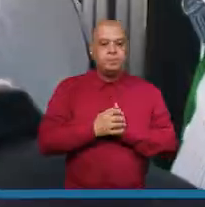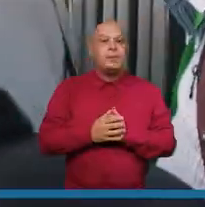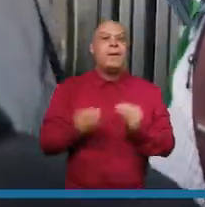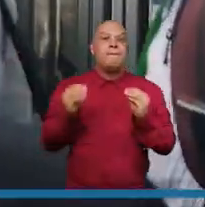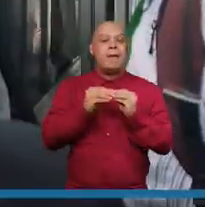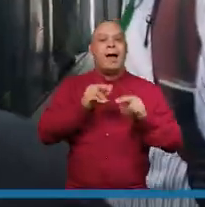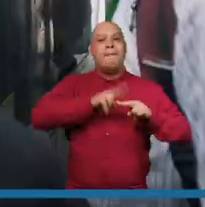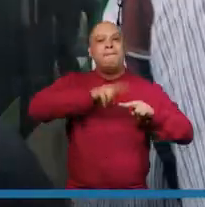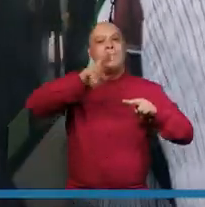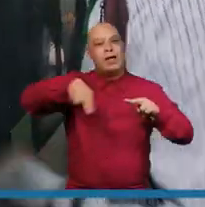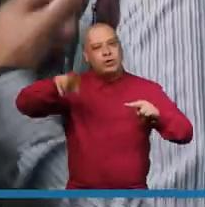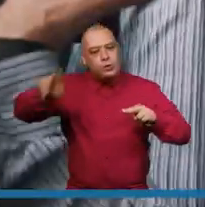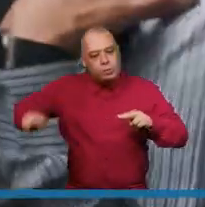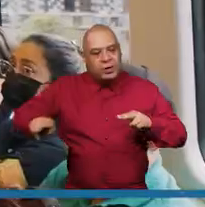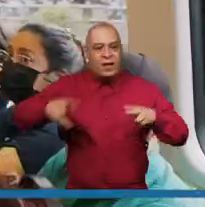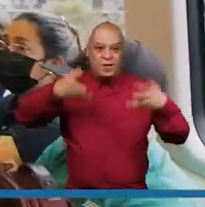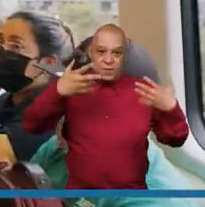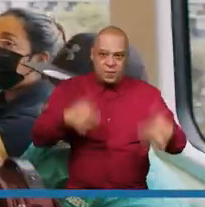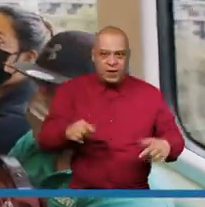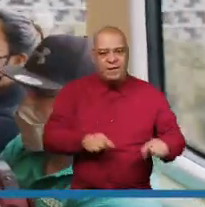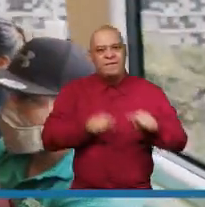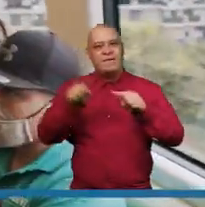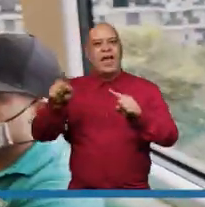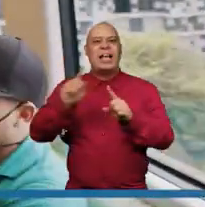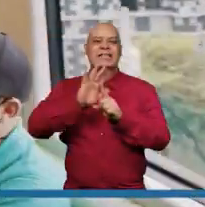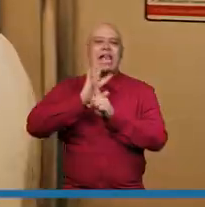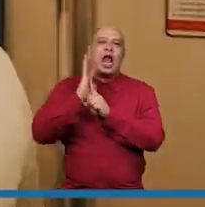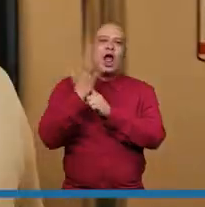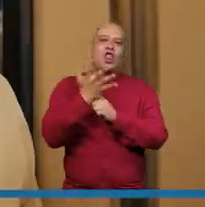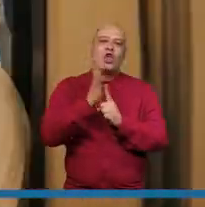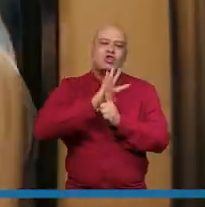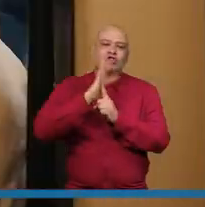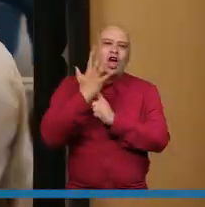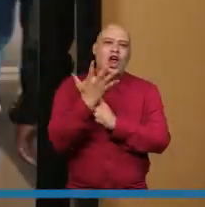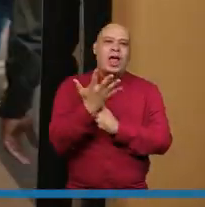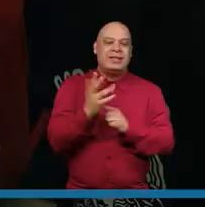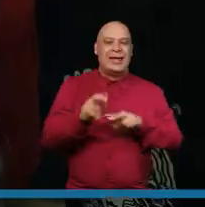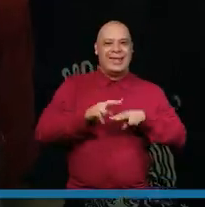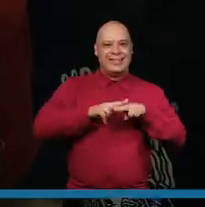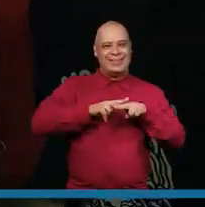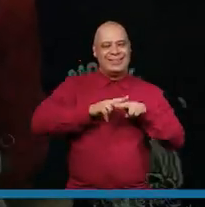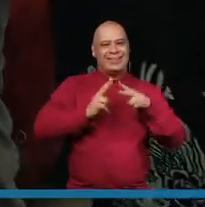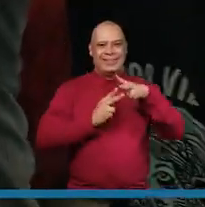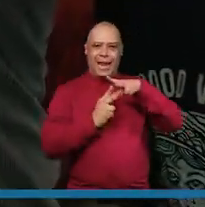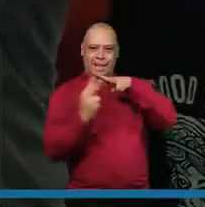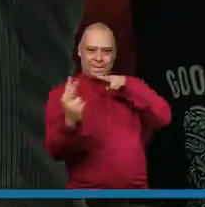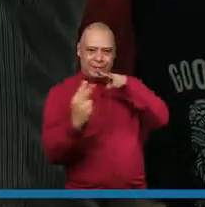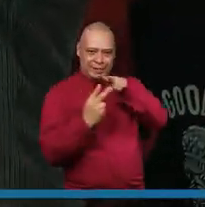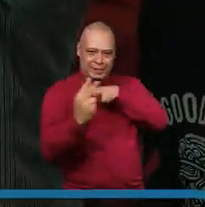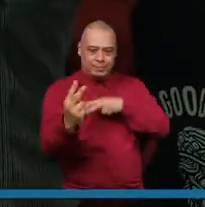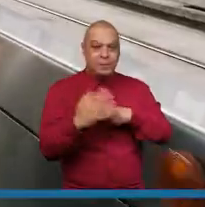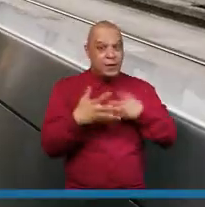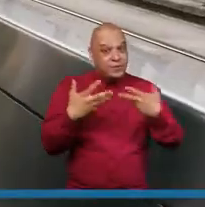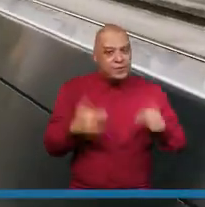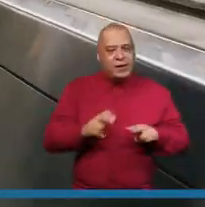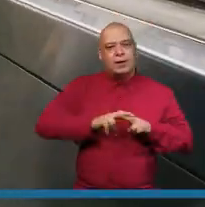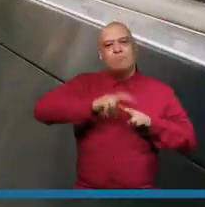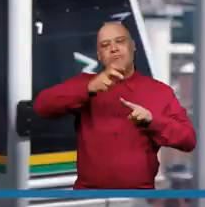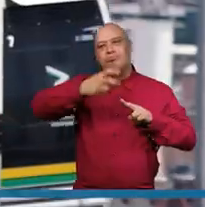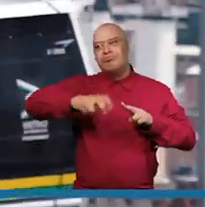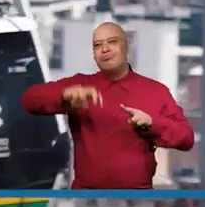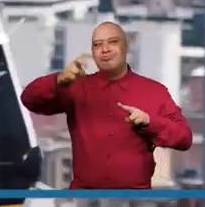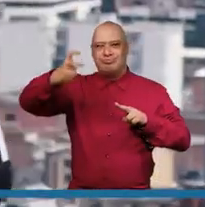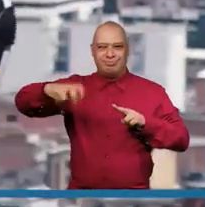al Metroplus, después fuimos a la estación San Antonio, donde pudimos coger el tranvía. Fuimos también en el